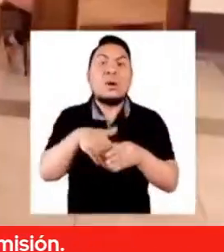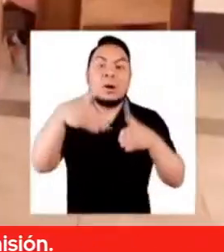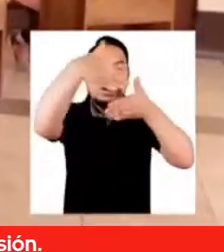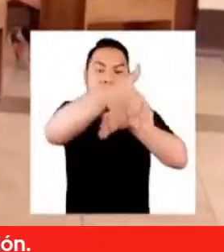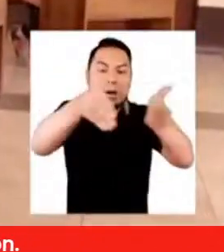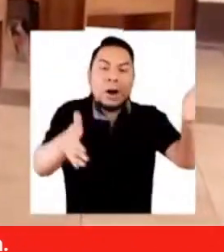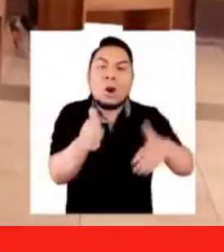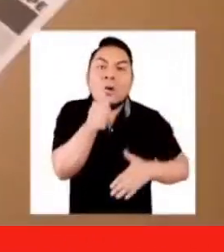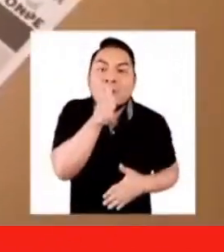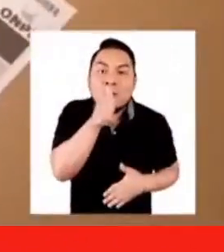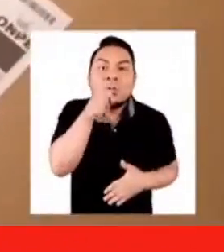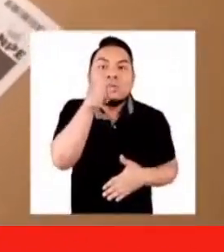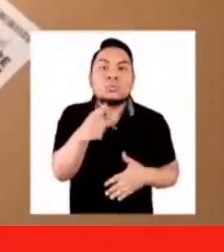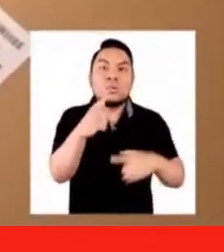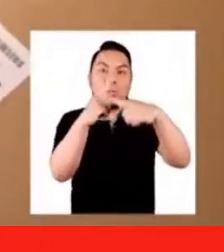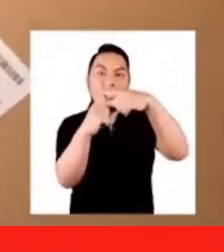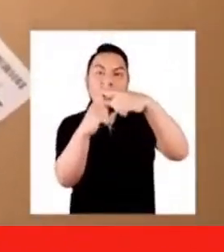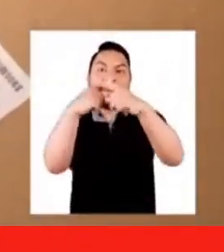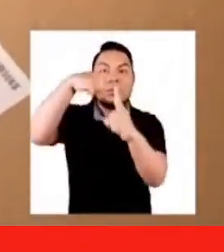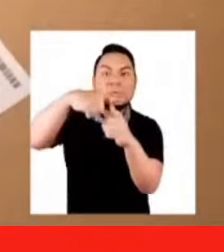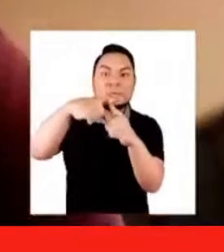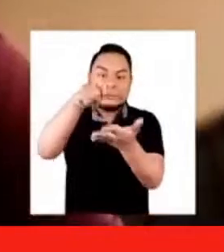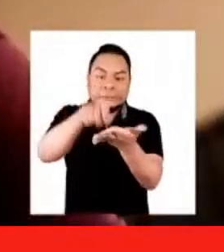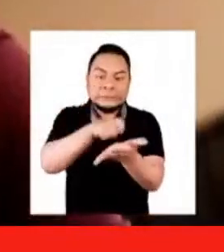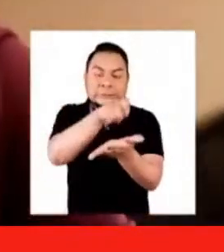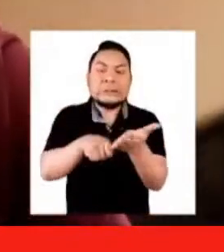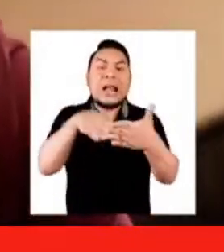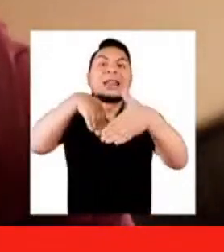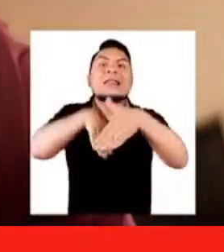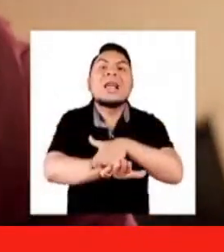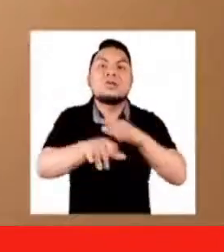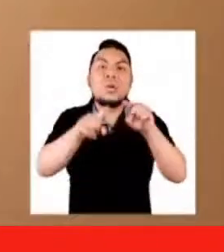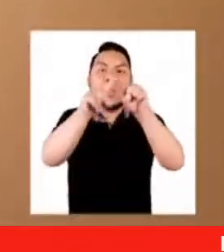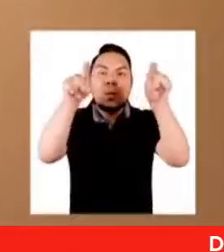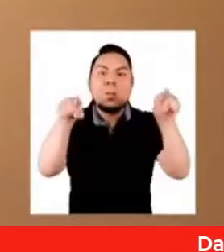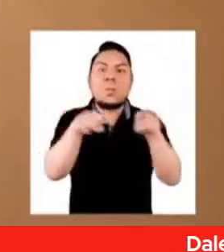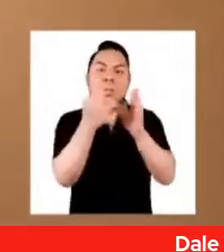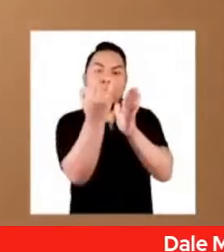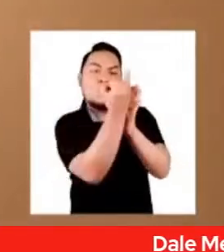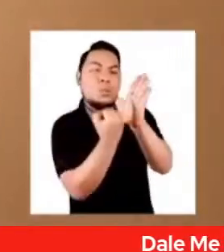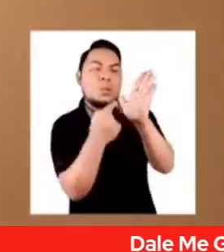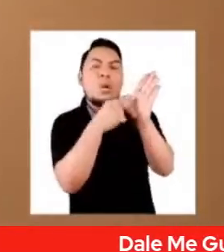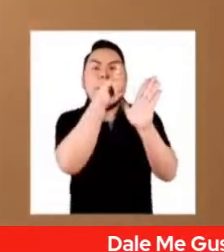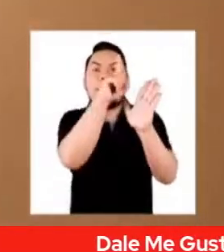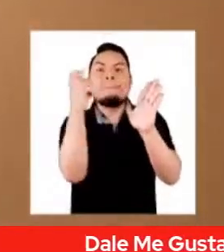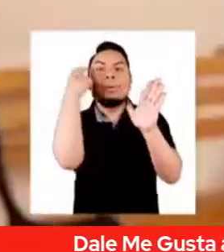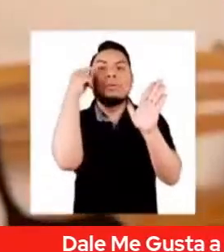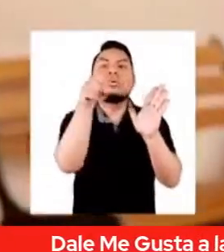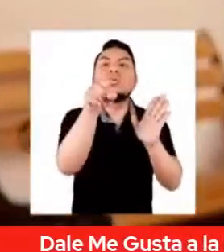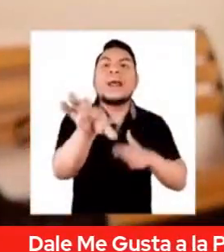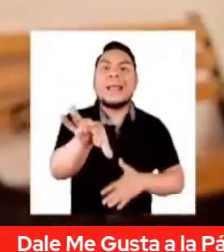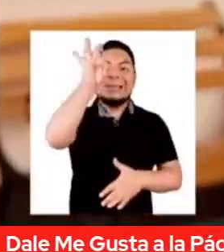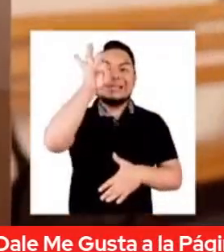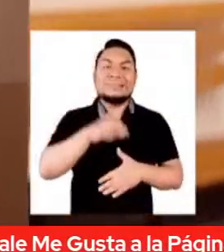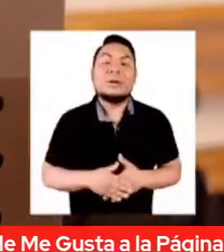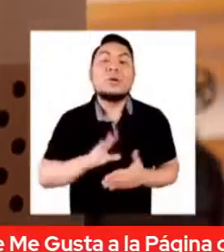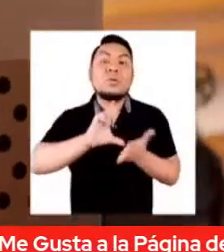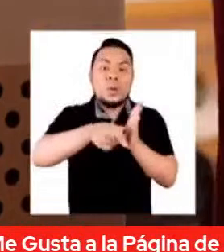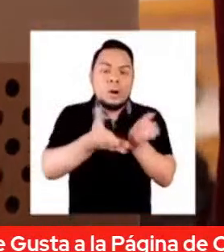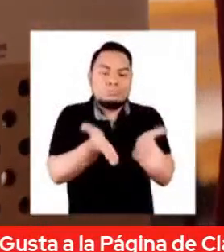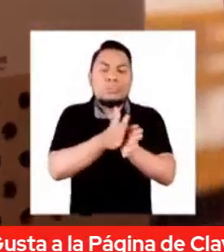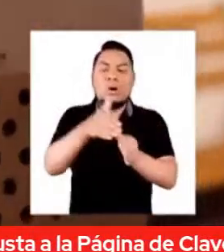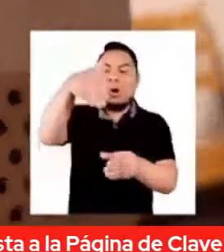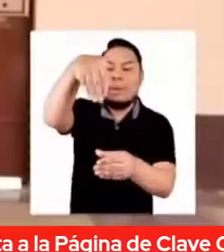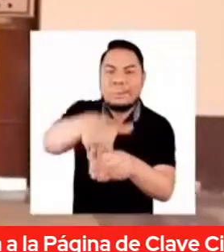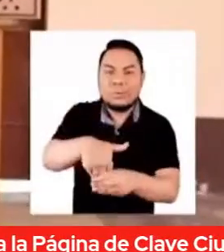votación. En la cabina, marca con una cruz o un aspa dentro del recuadro del símbolo de la organización política que elegiste.